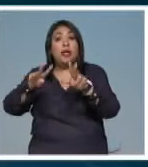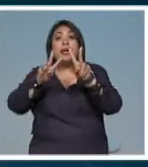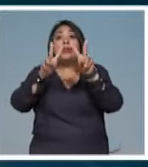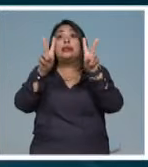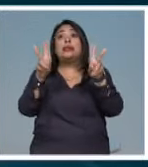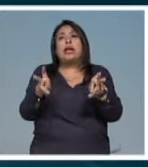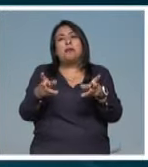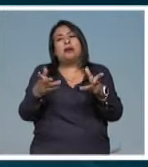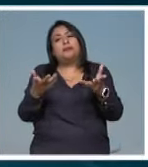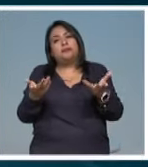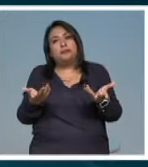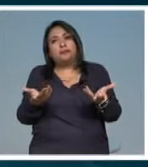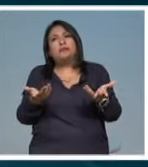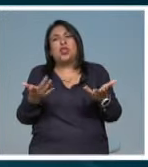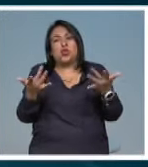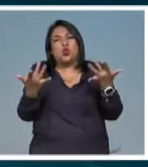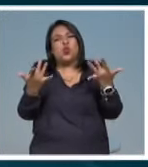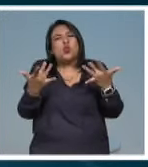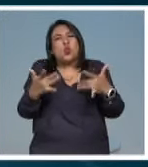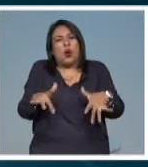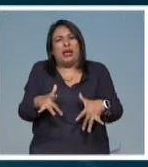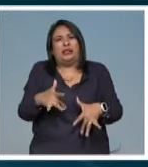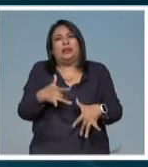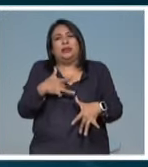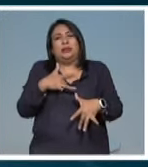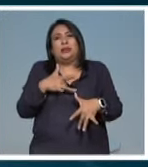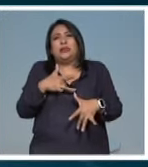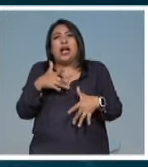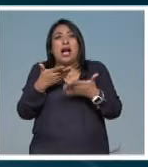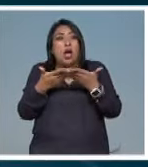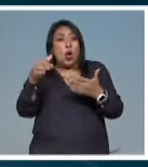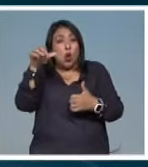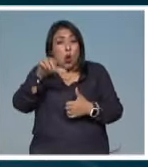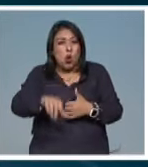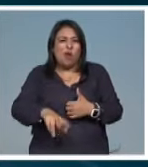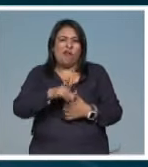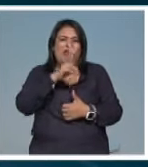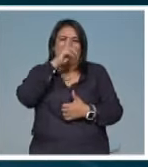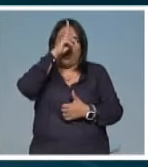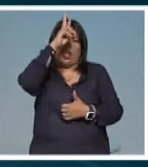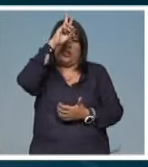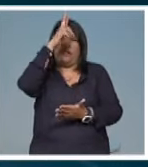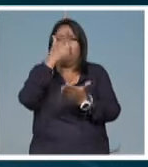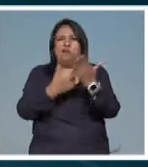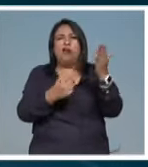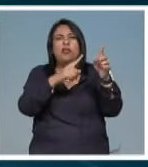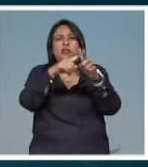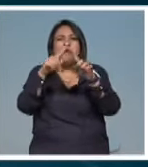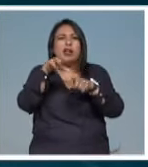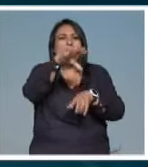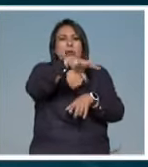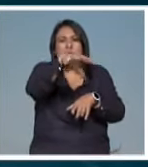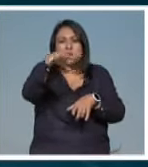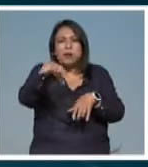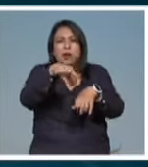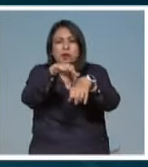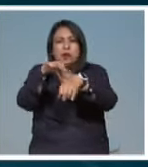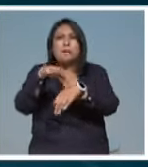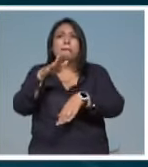que resulta doloroso en el contexto actual de violencia que se vive en muy diversos ámbitos,